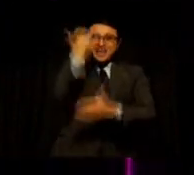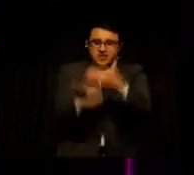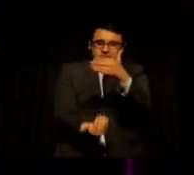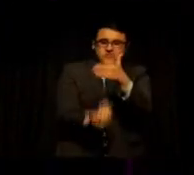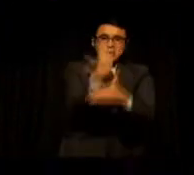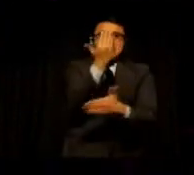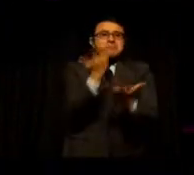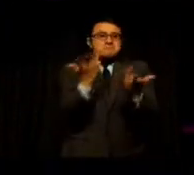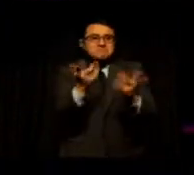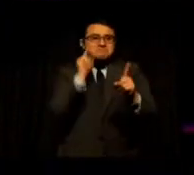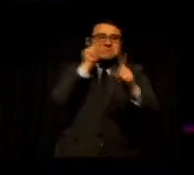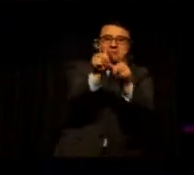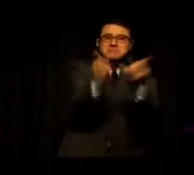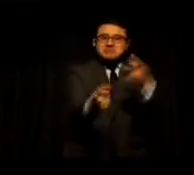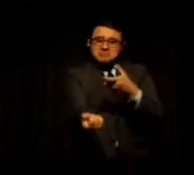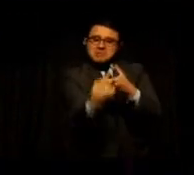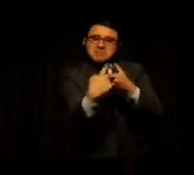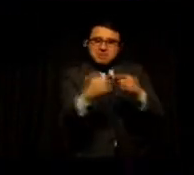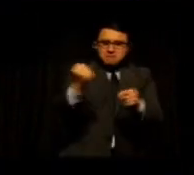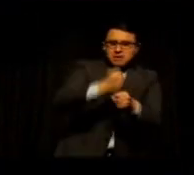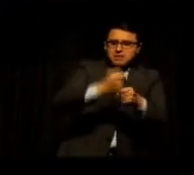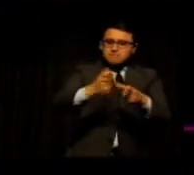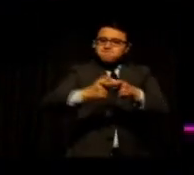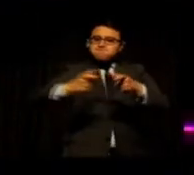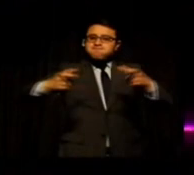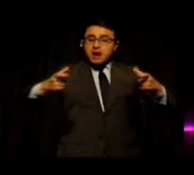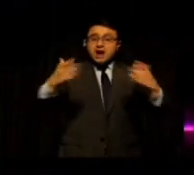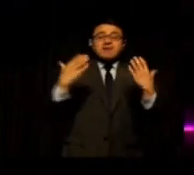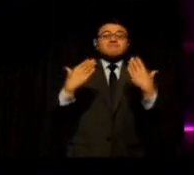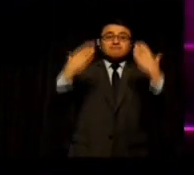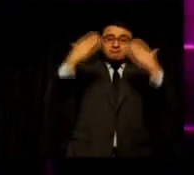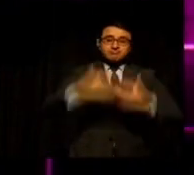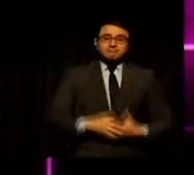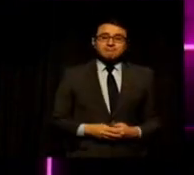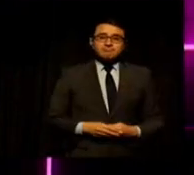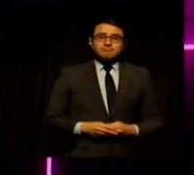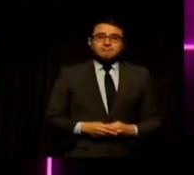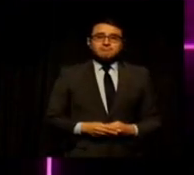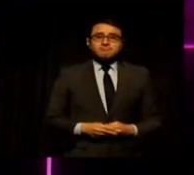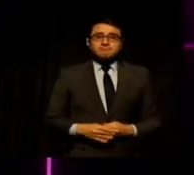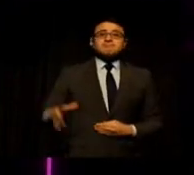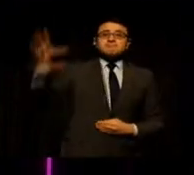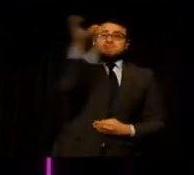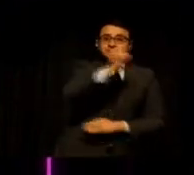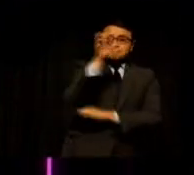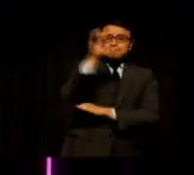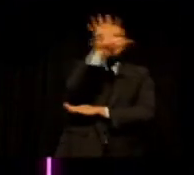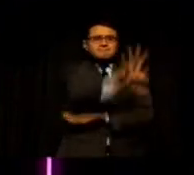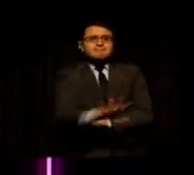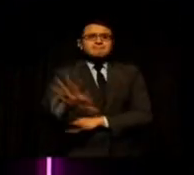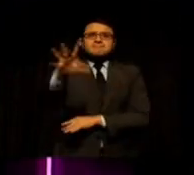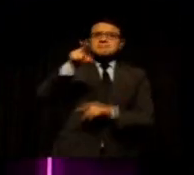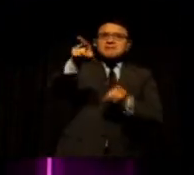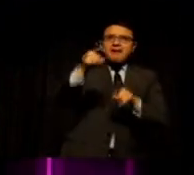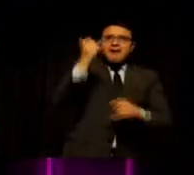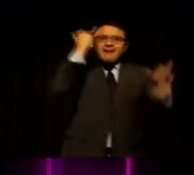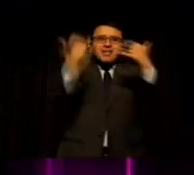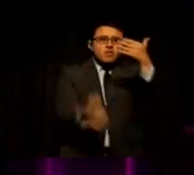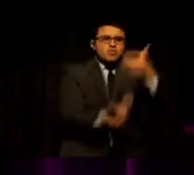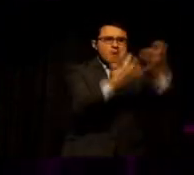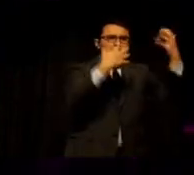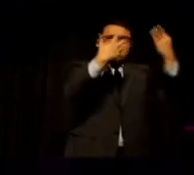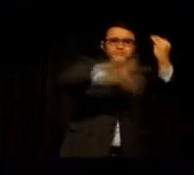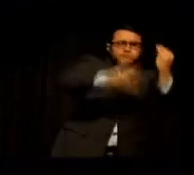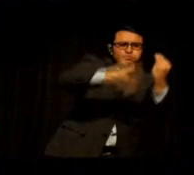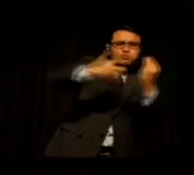generar empleo y para hacer transformación ya hemos visto además que nuestro país ha sido capaz de crear industrias en